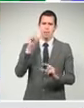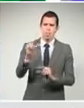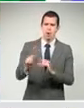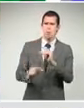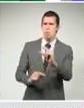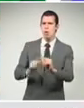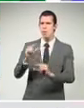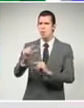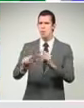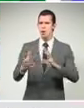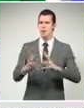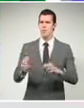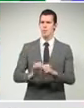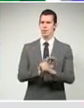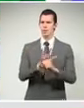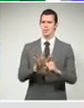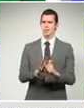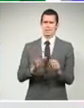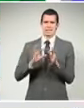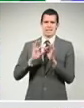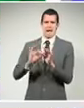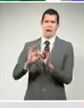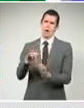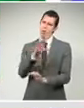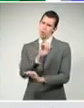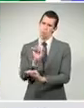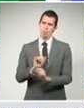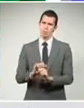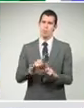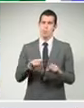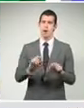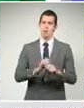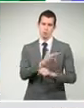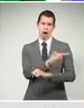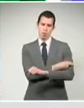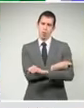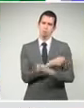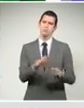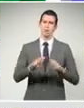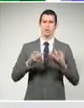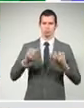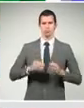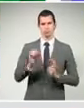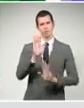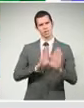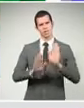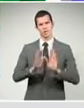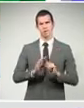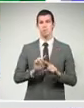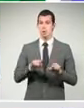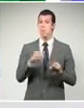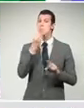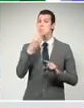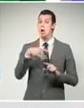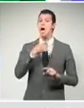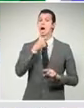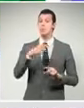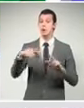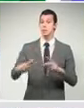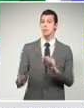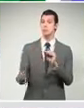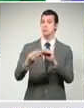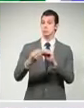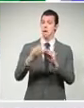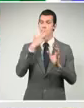ser hacia una gravedad, pero de todas formas la posibilidad de adquirirla se mantiene. Hasta aquí, Gisela,